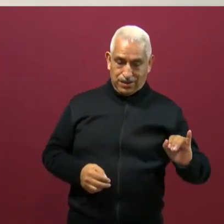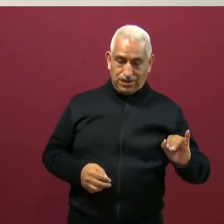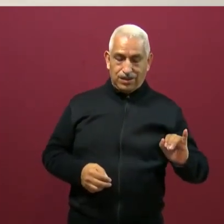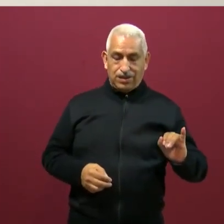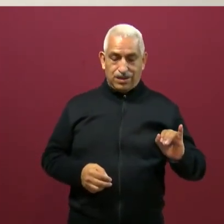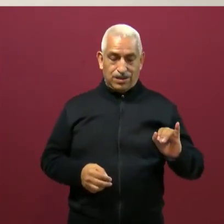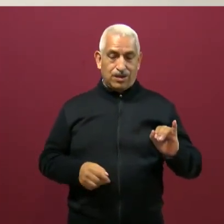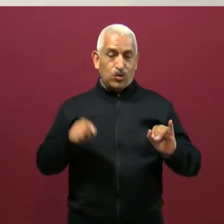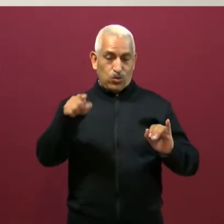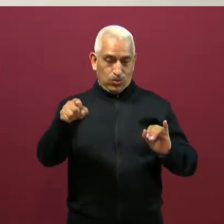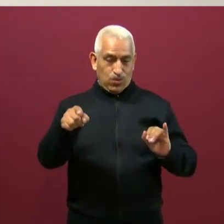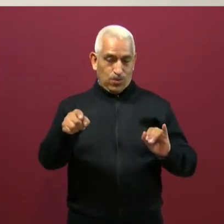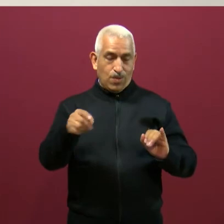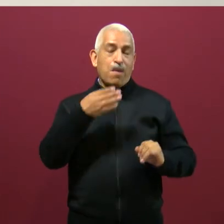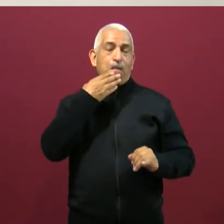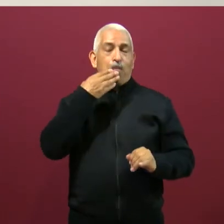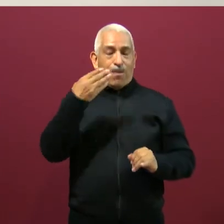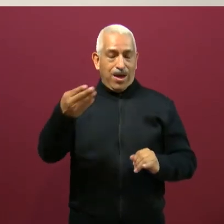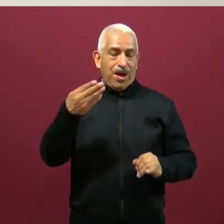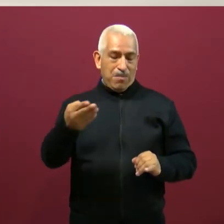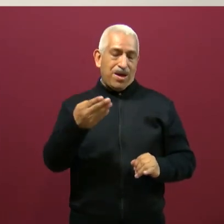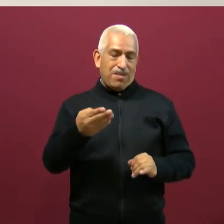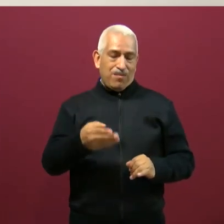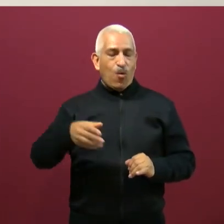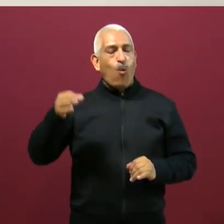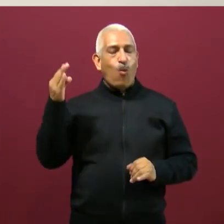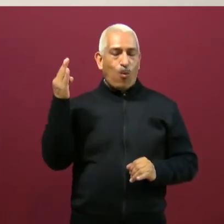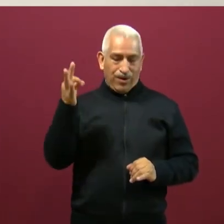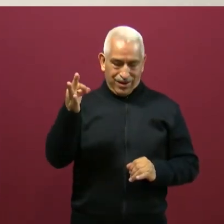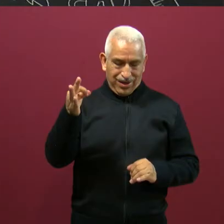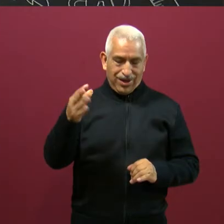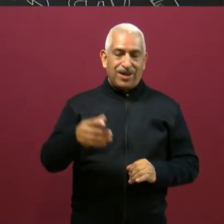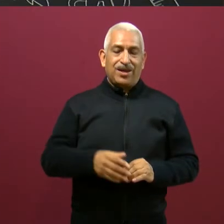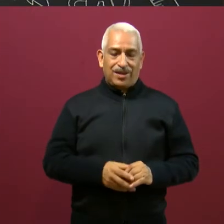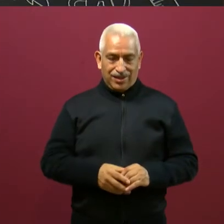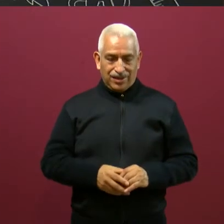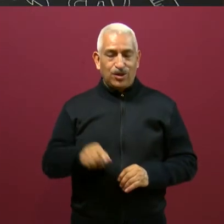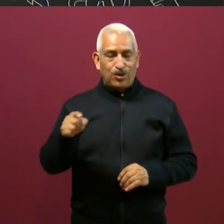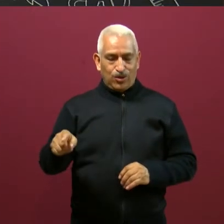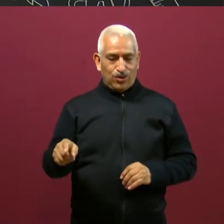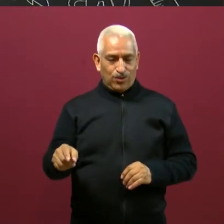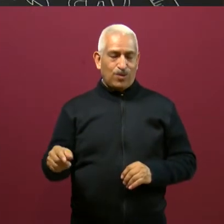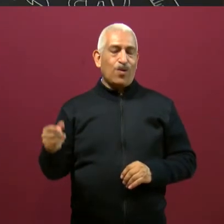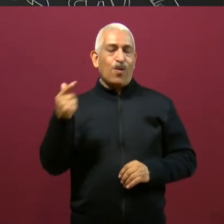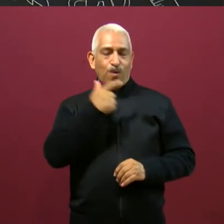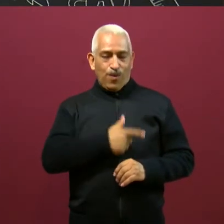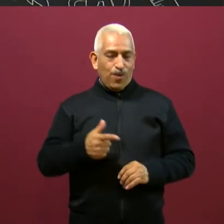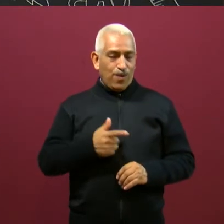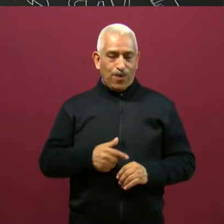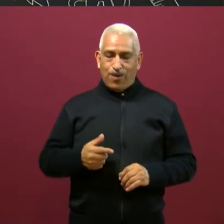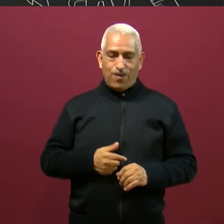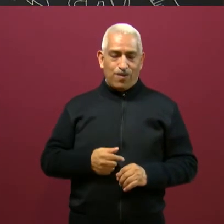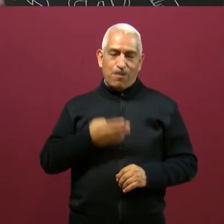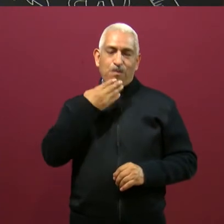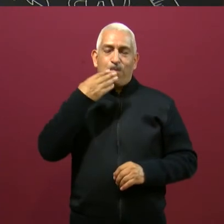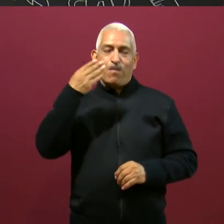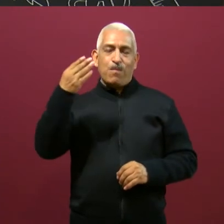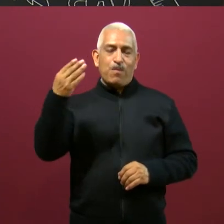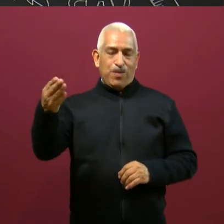izquierda. ¿Ves? Es magnífico lo que acabas de aprender.